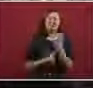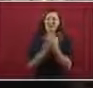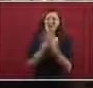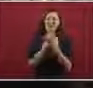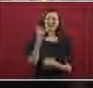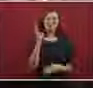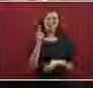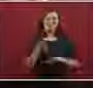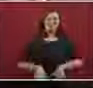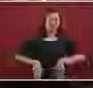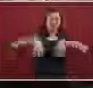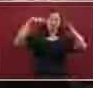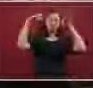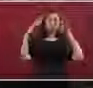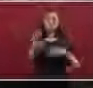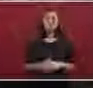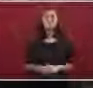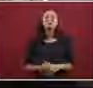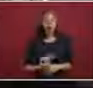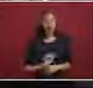en inundaciones. Sí,